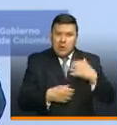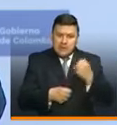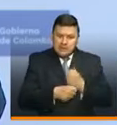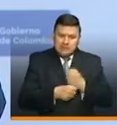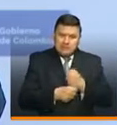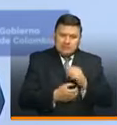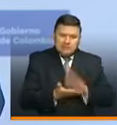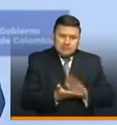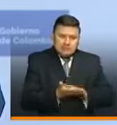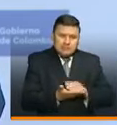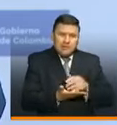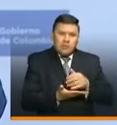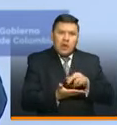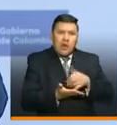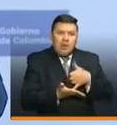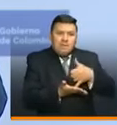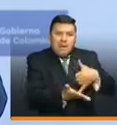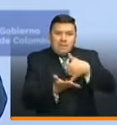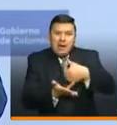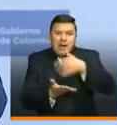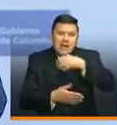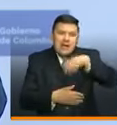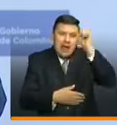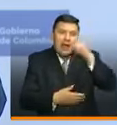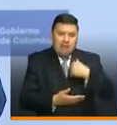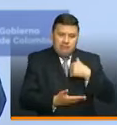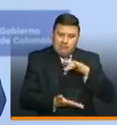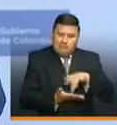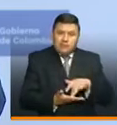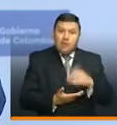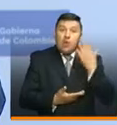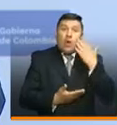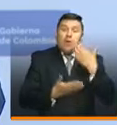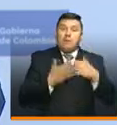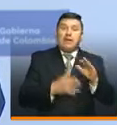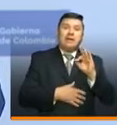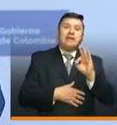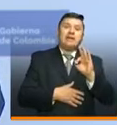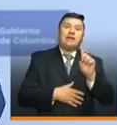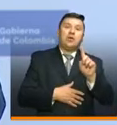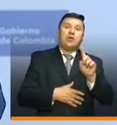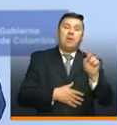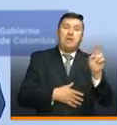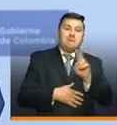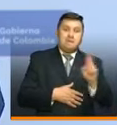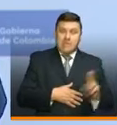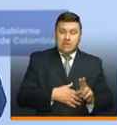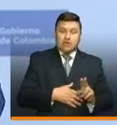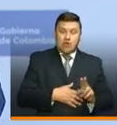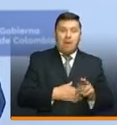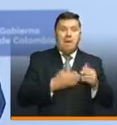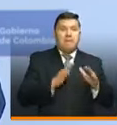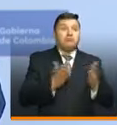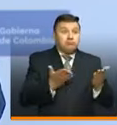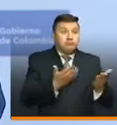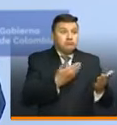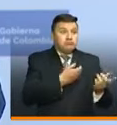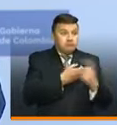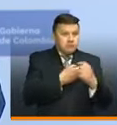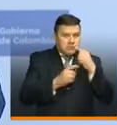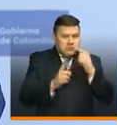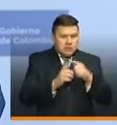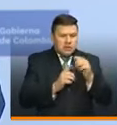premiación del Reto Cascos de Vida. Como saben, se abrió el 31 de marzo, habíamos hecho una primera convocatoria muy justa